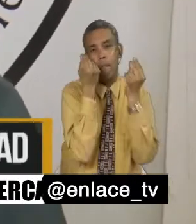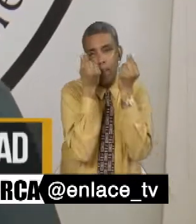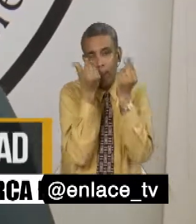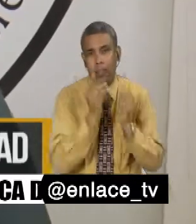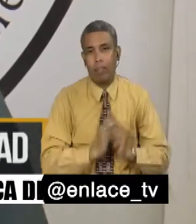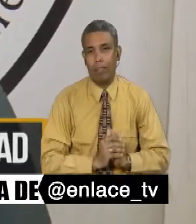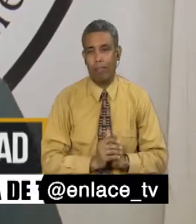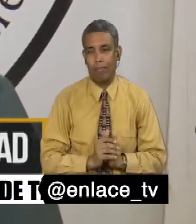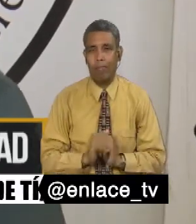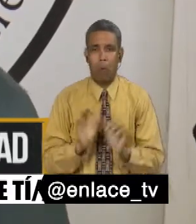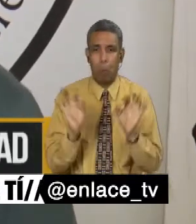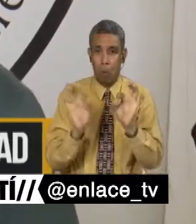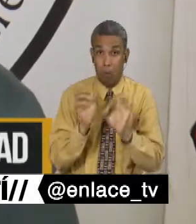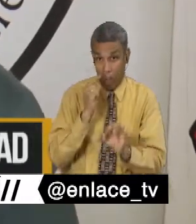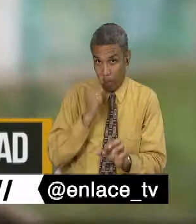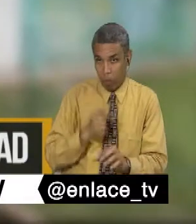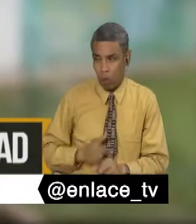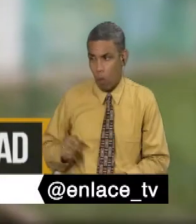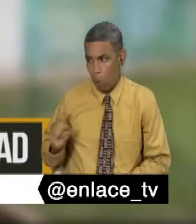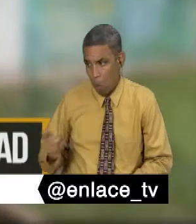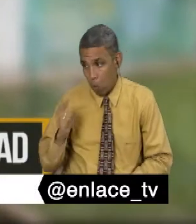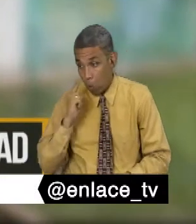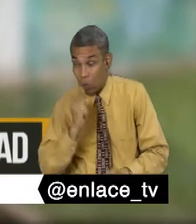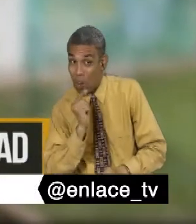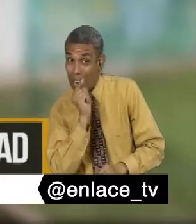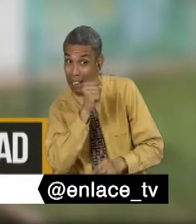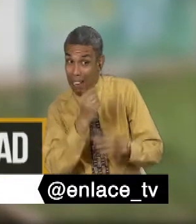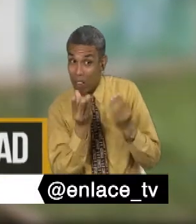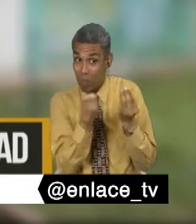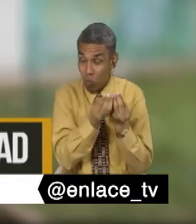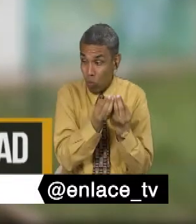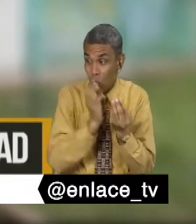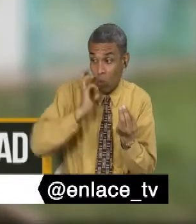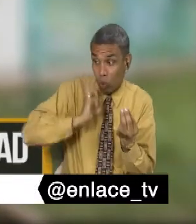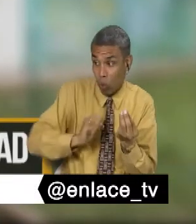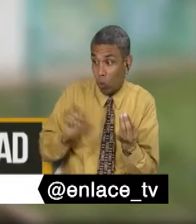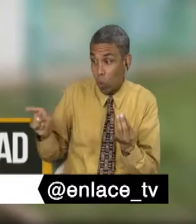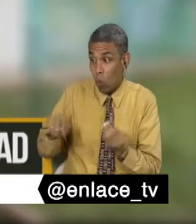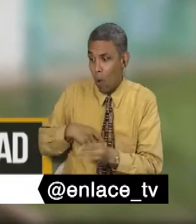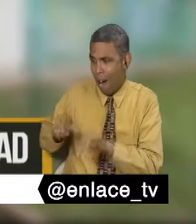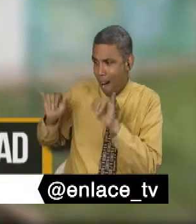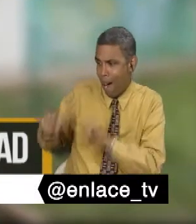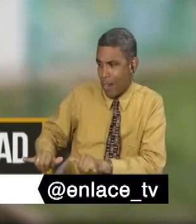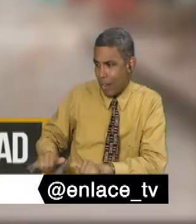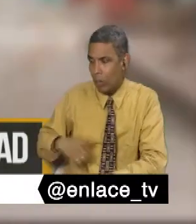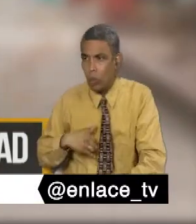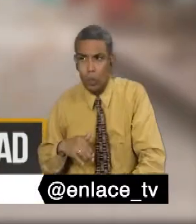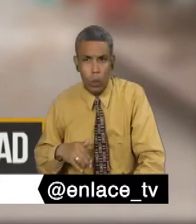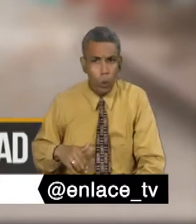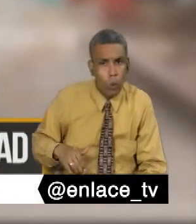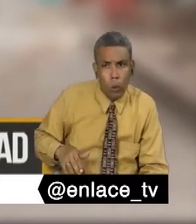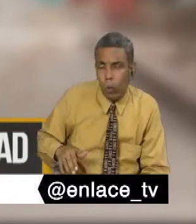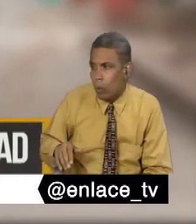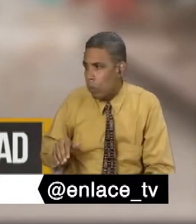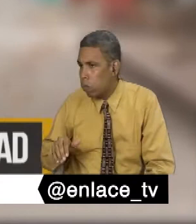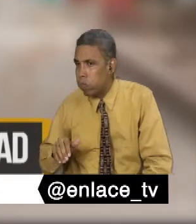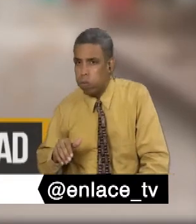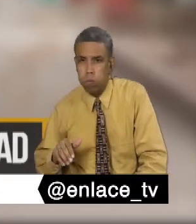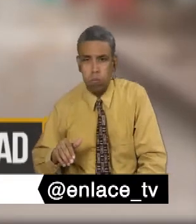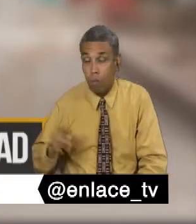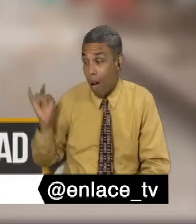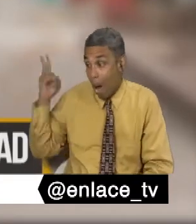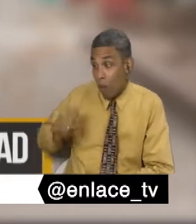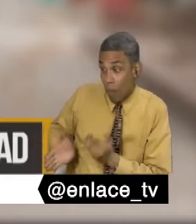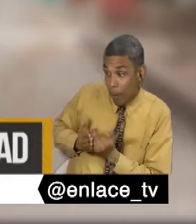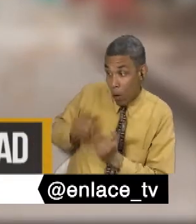de campaneros, a trasladar ese de la olla al sitio de venta, que puede ser en los